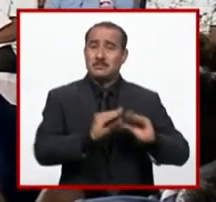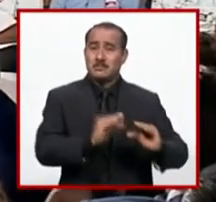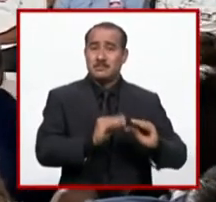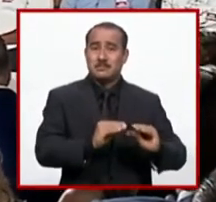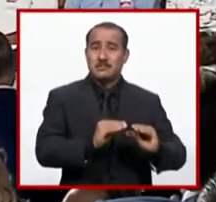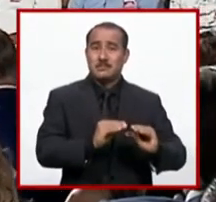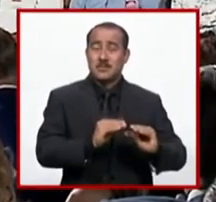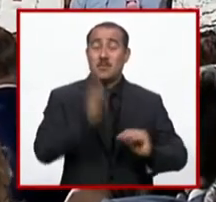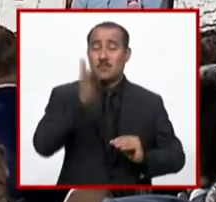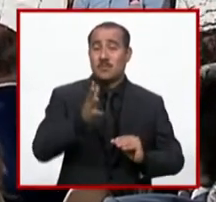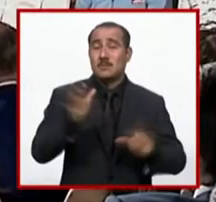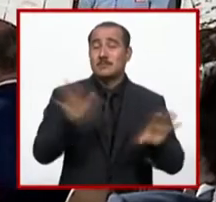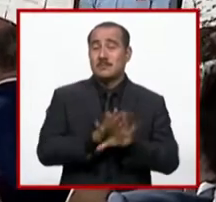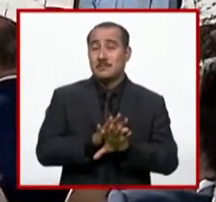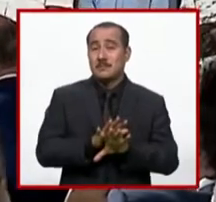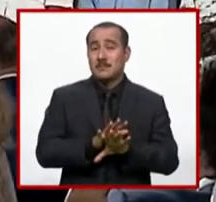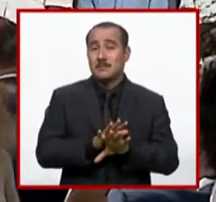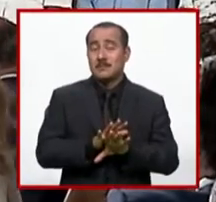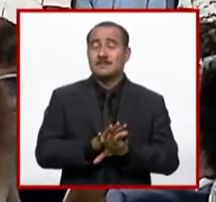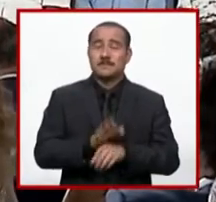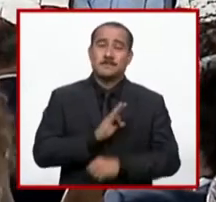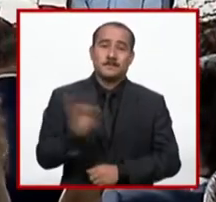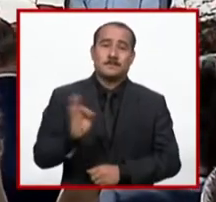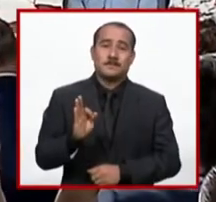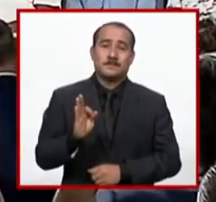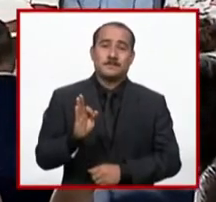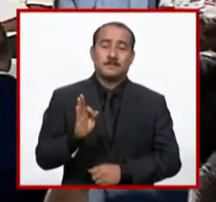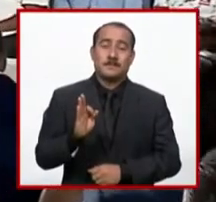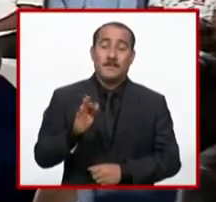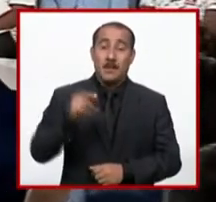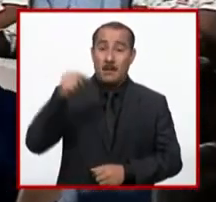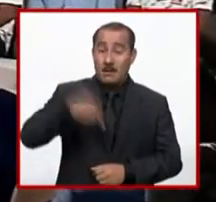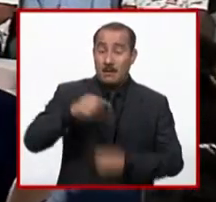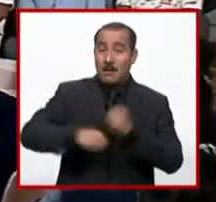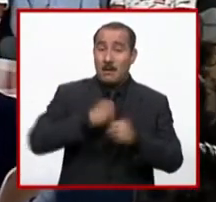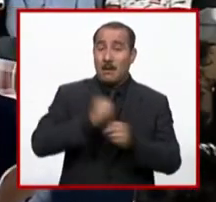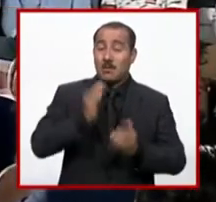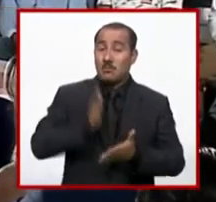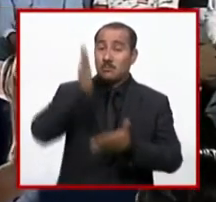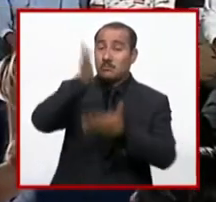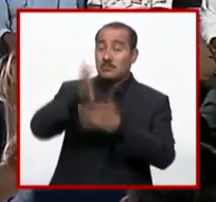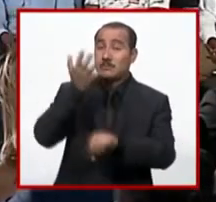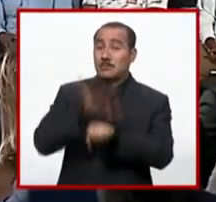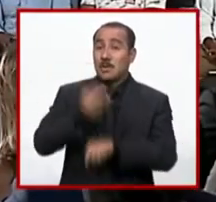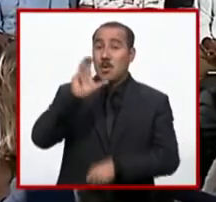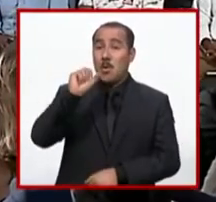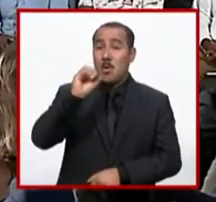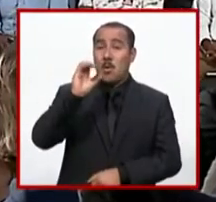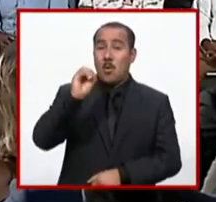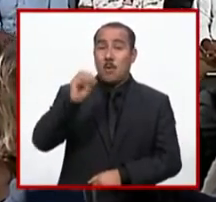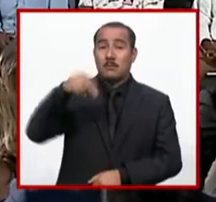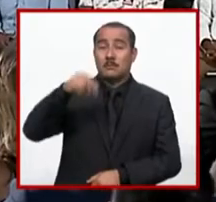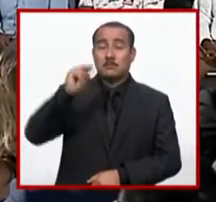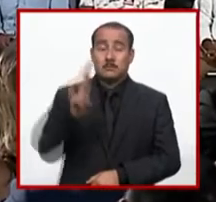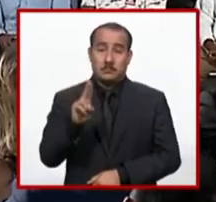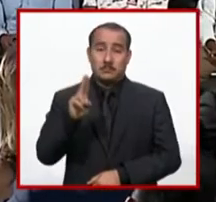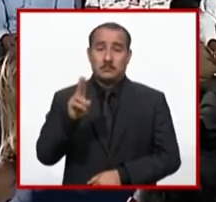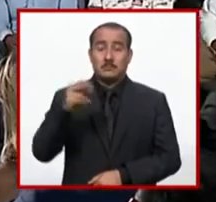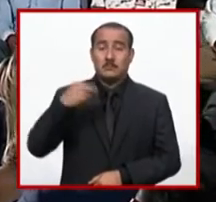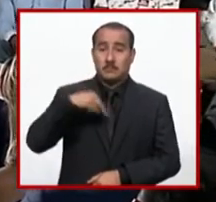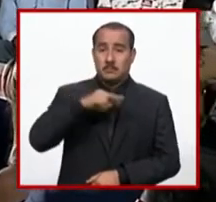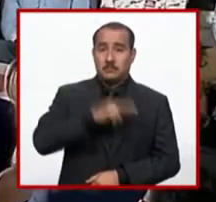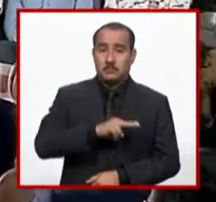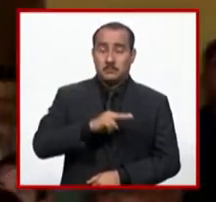cambiar. Por eso fuimos este año a la ONU y agradezco la invitación para estar y asumir la